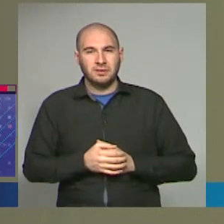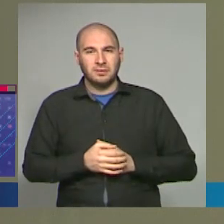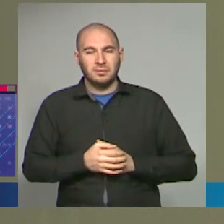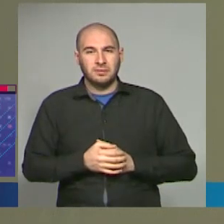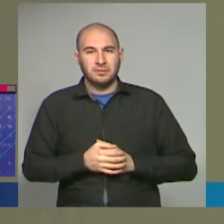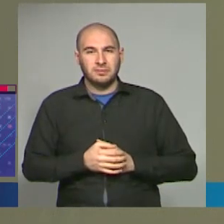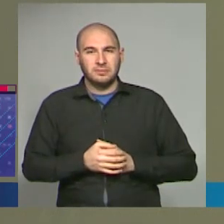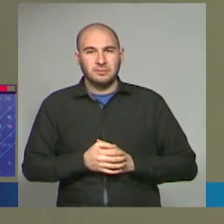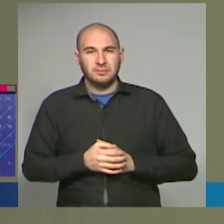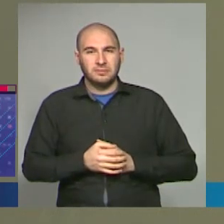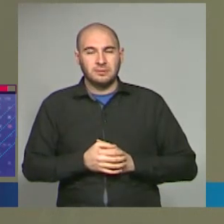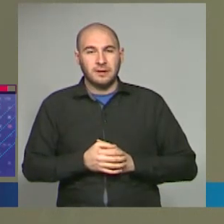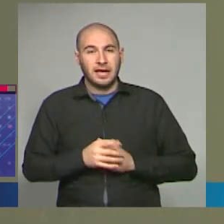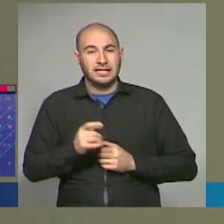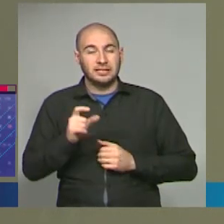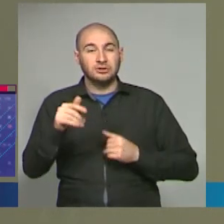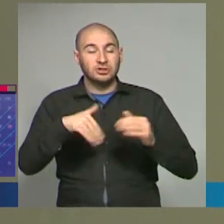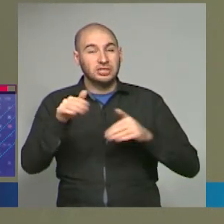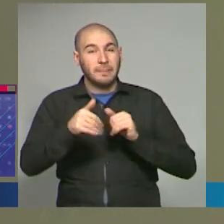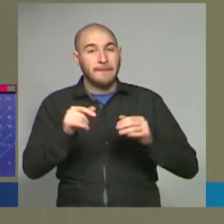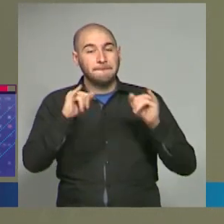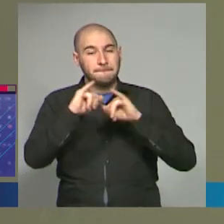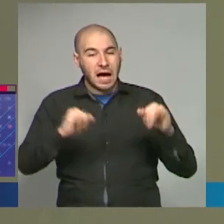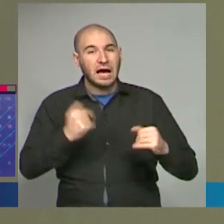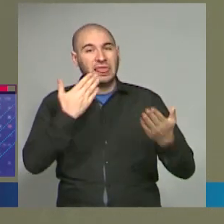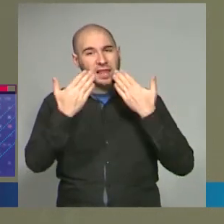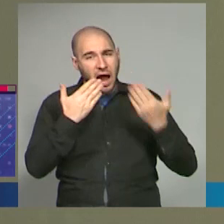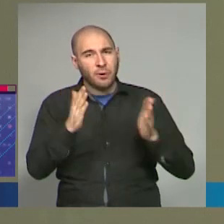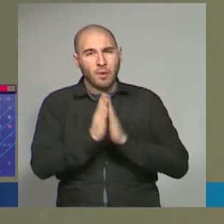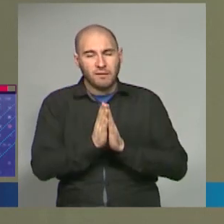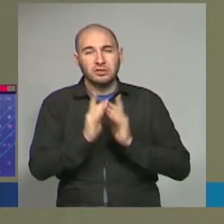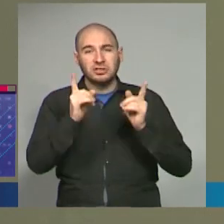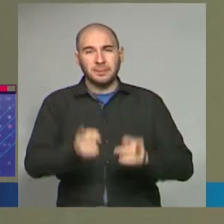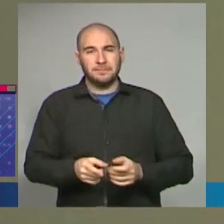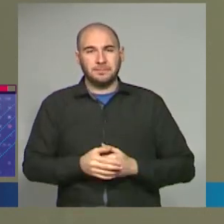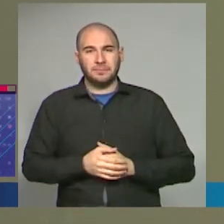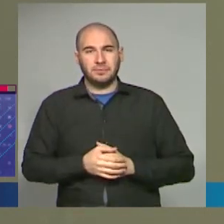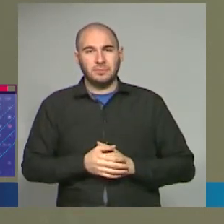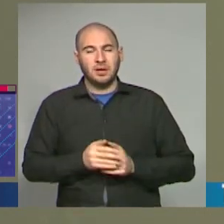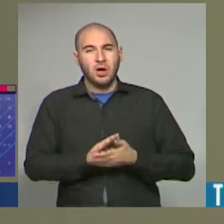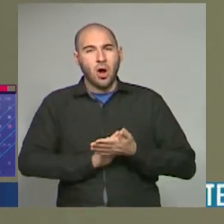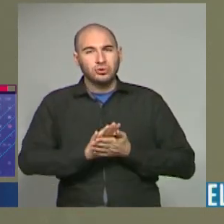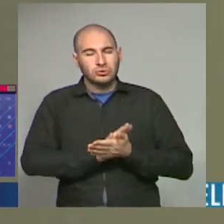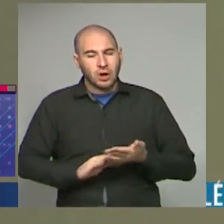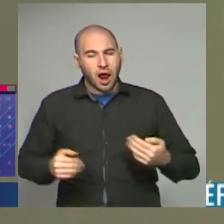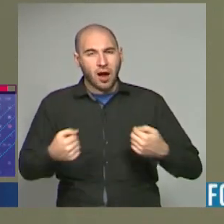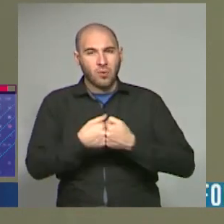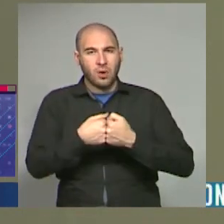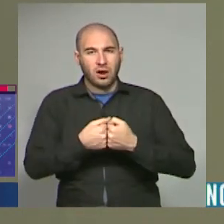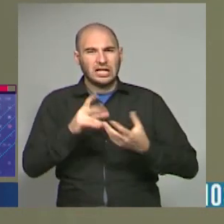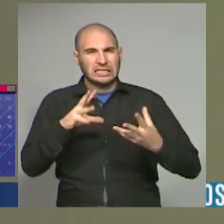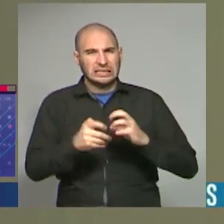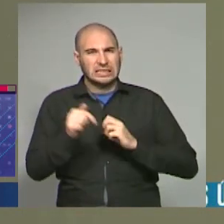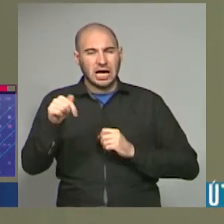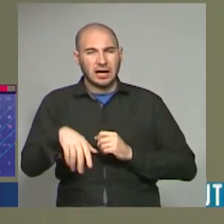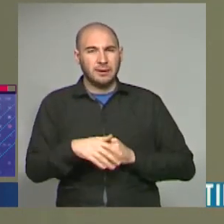cuando llaman a la paz, llaman al diálogo, y llaman también a una salida consensuada de esta crisis